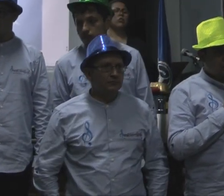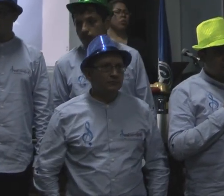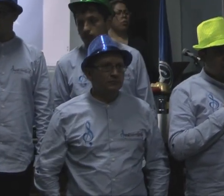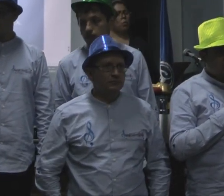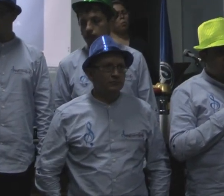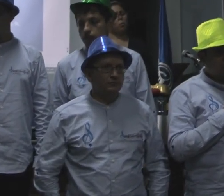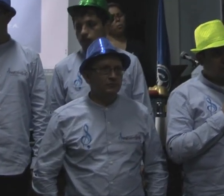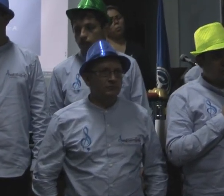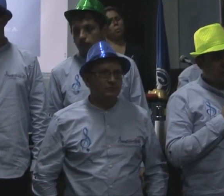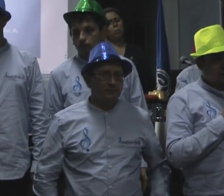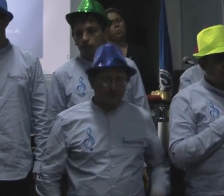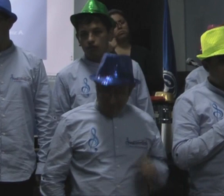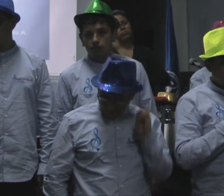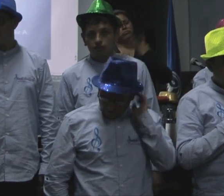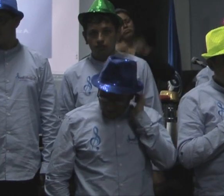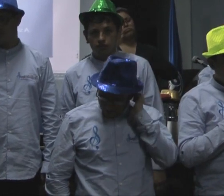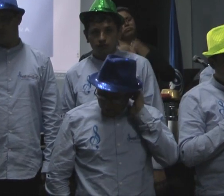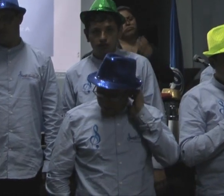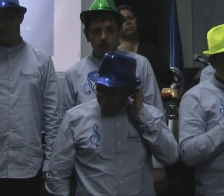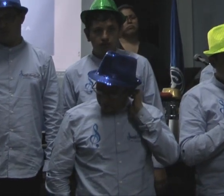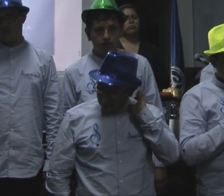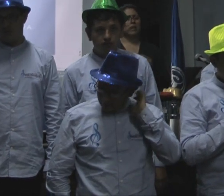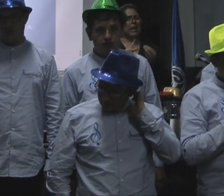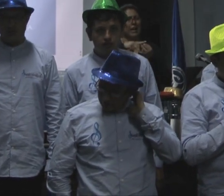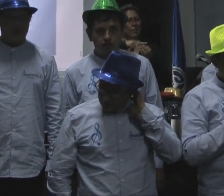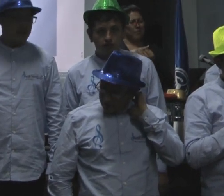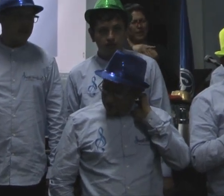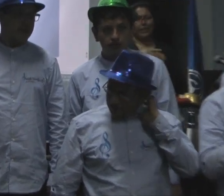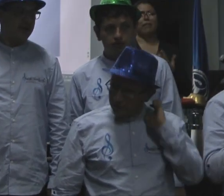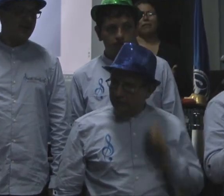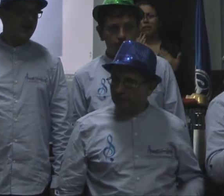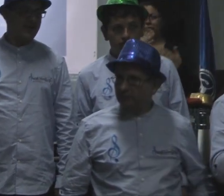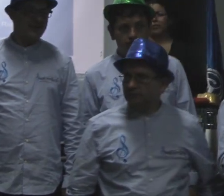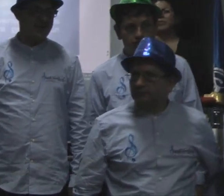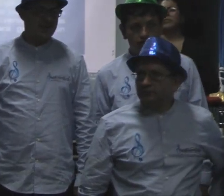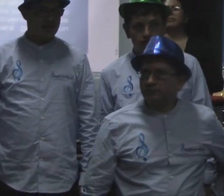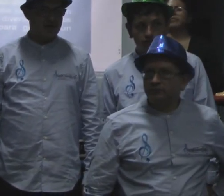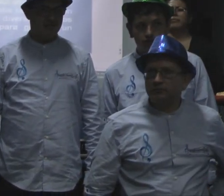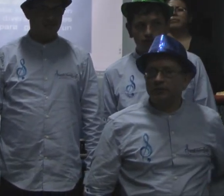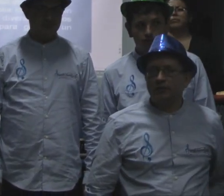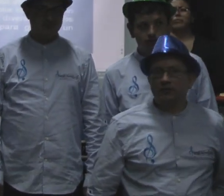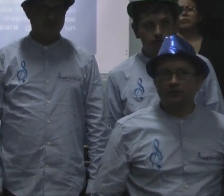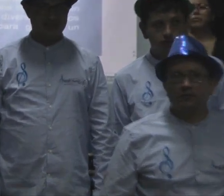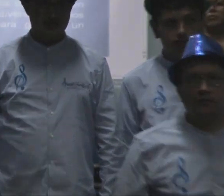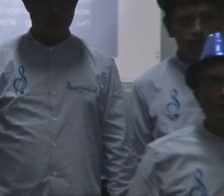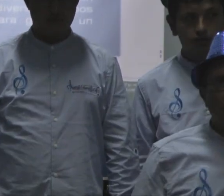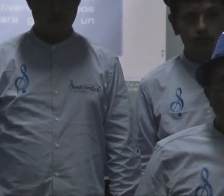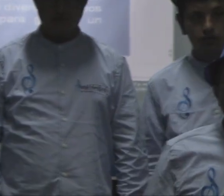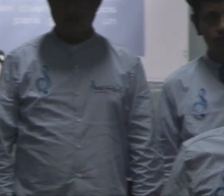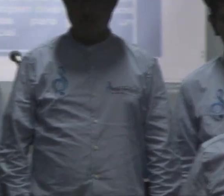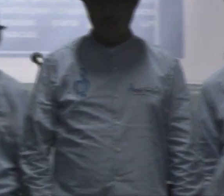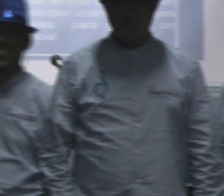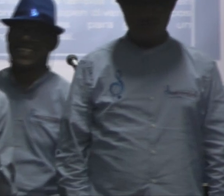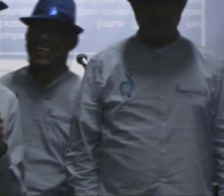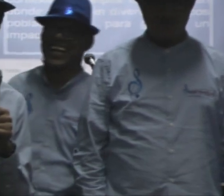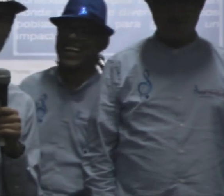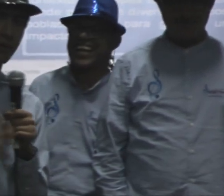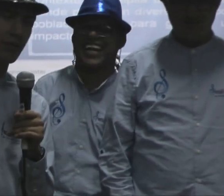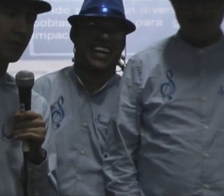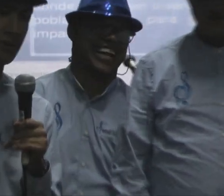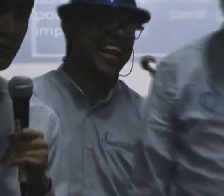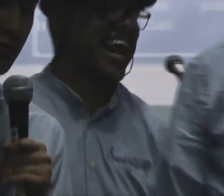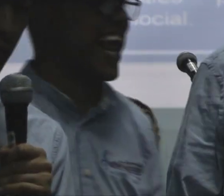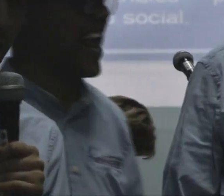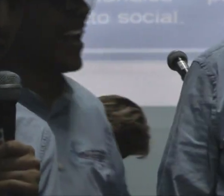me ha servido como herramienta, sobre todo los que son los compados y eso. Sobre todo y en armonías también, las armonías que usan,